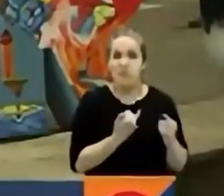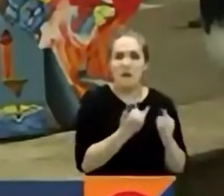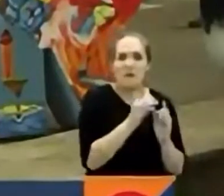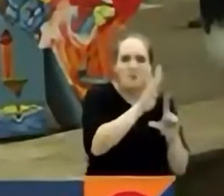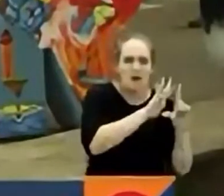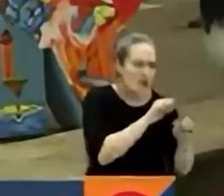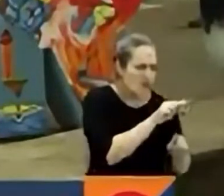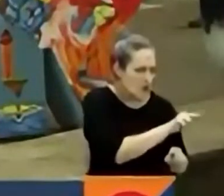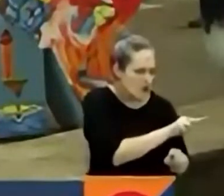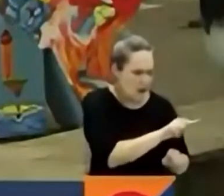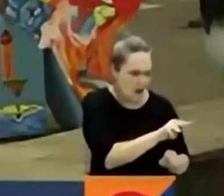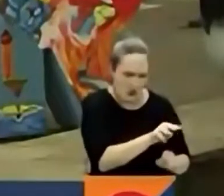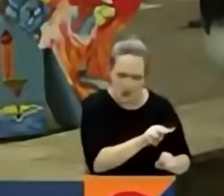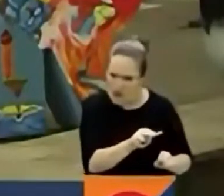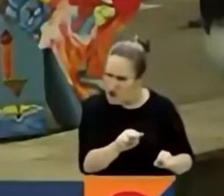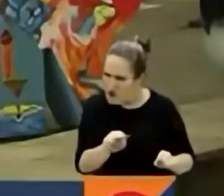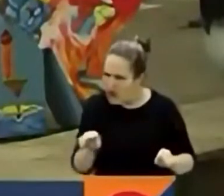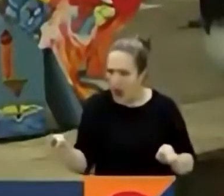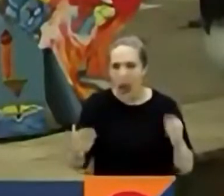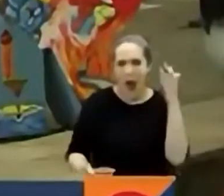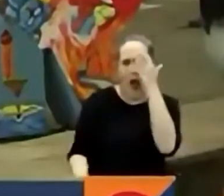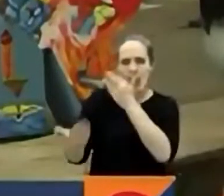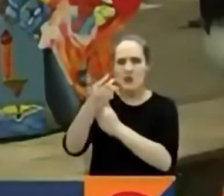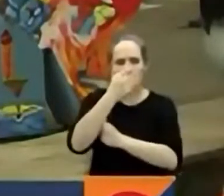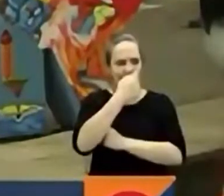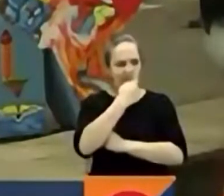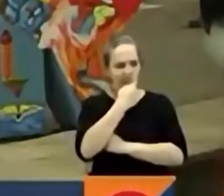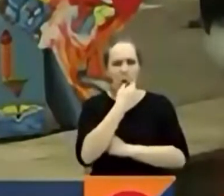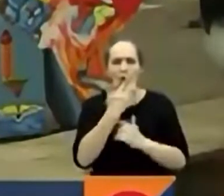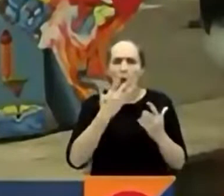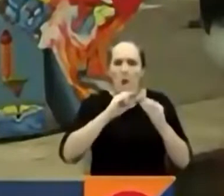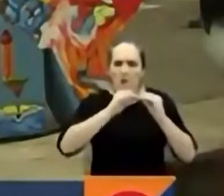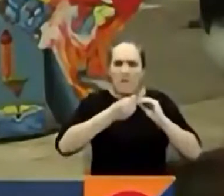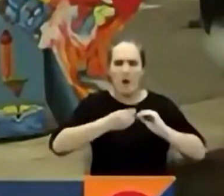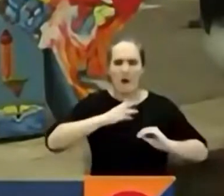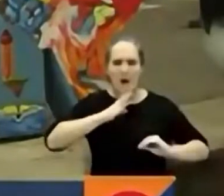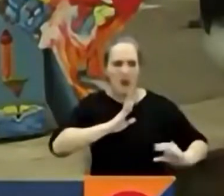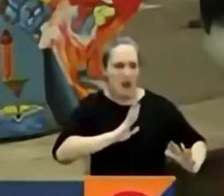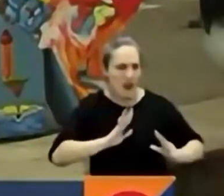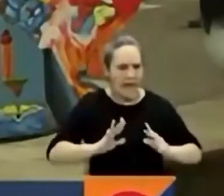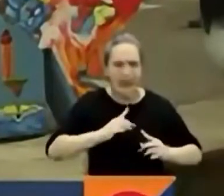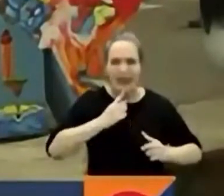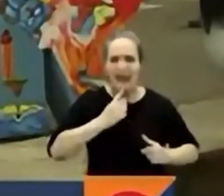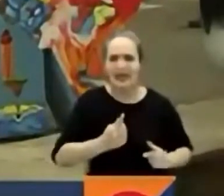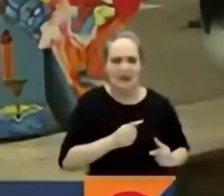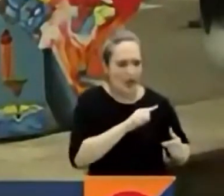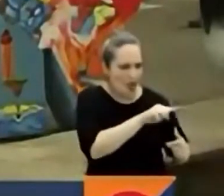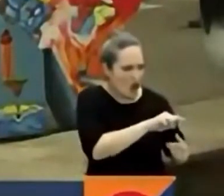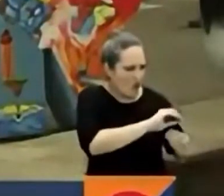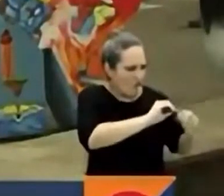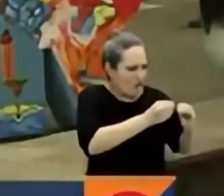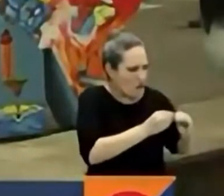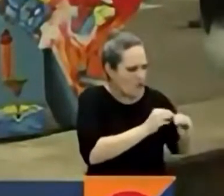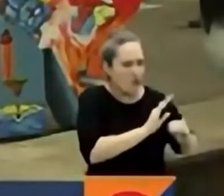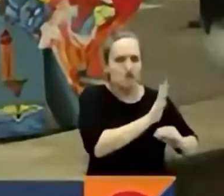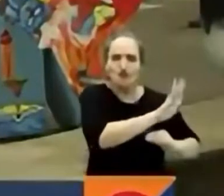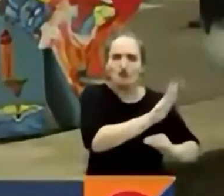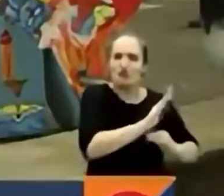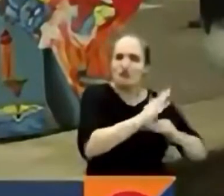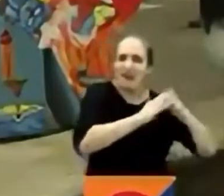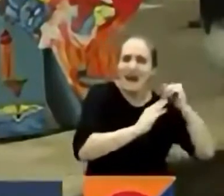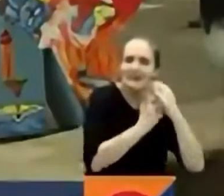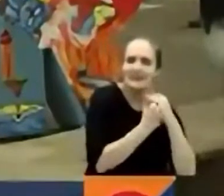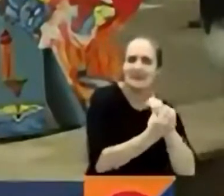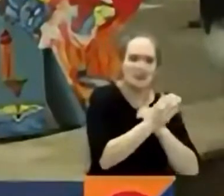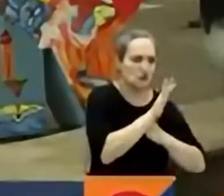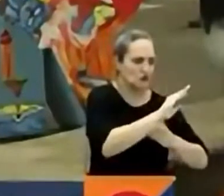se hizo un análisis y un estudio de estos discursos y la manera particular que